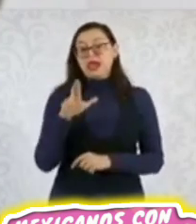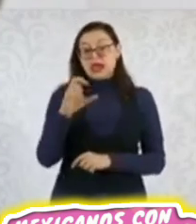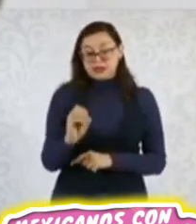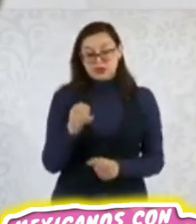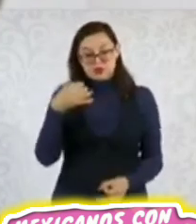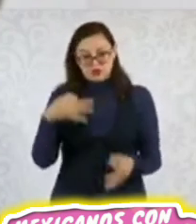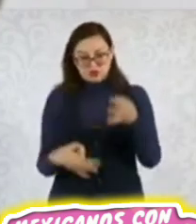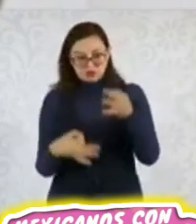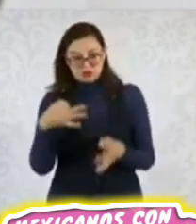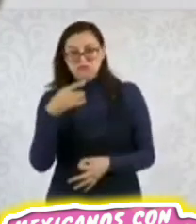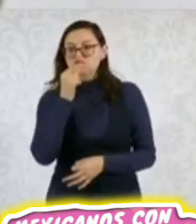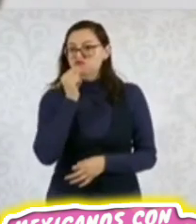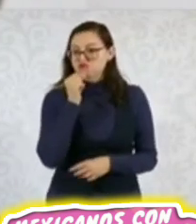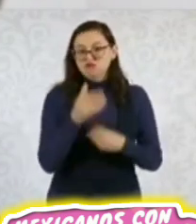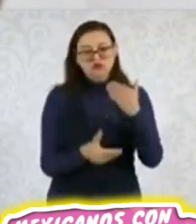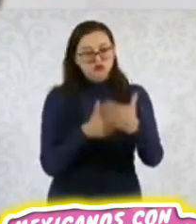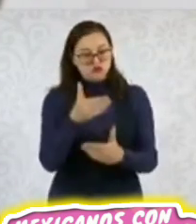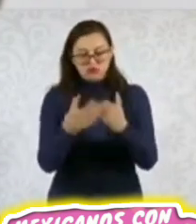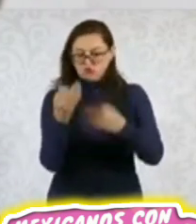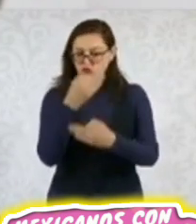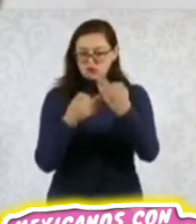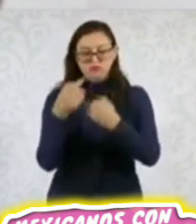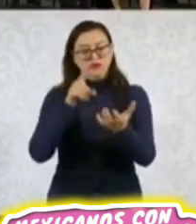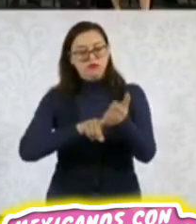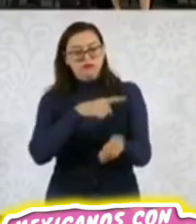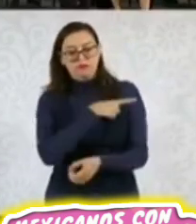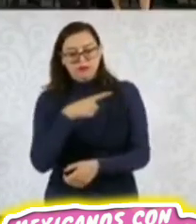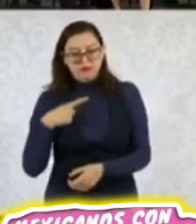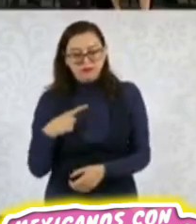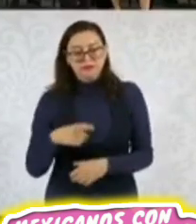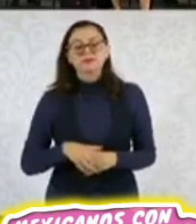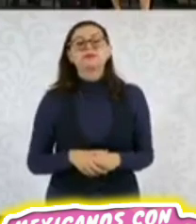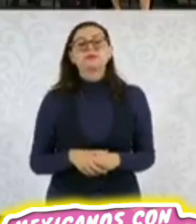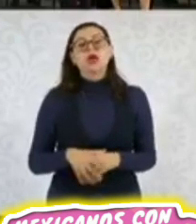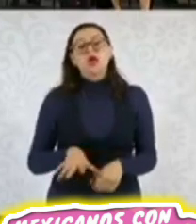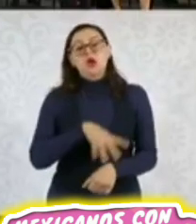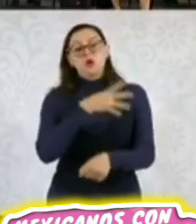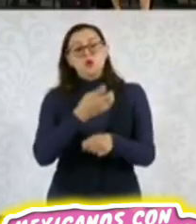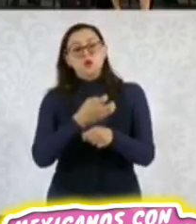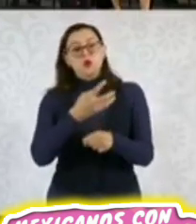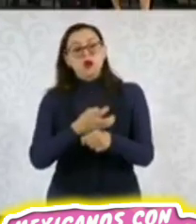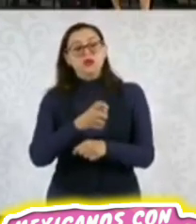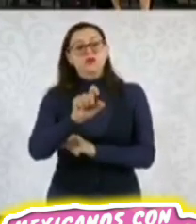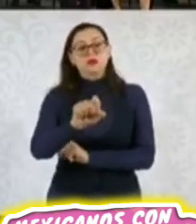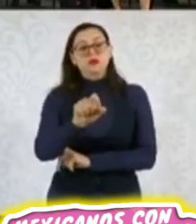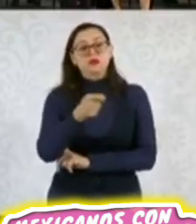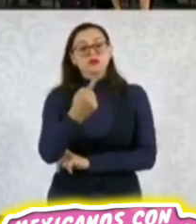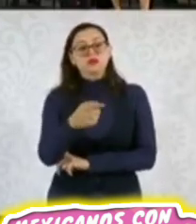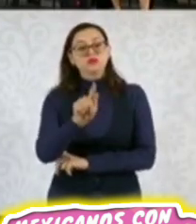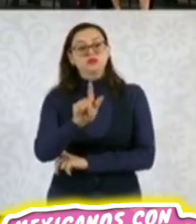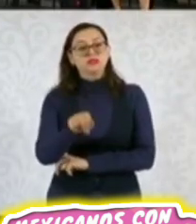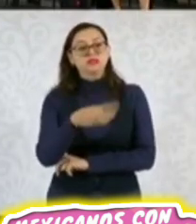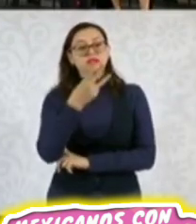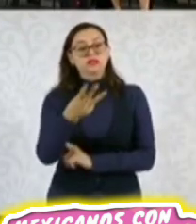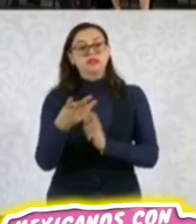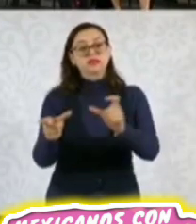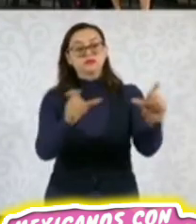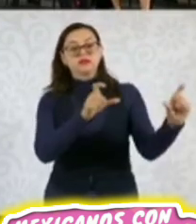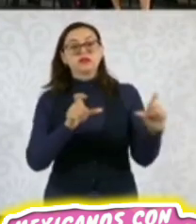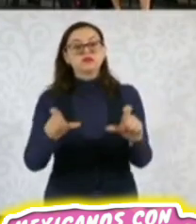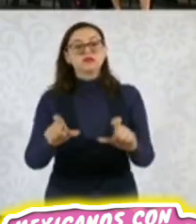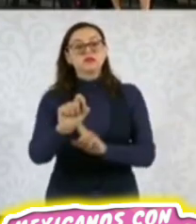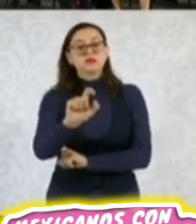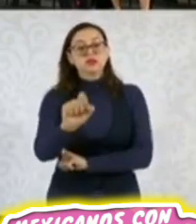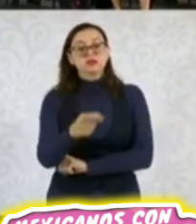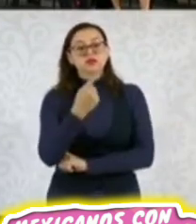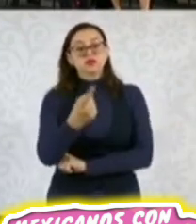procuración de justicia. Siguiente, por favor. En el artículo 4, 21, 73, fracción